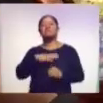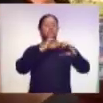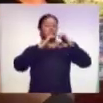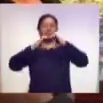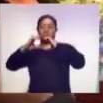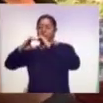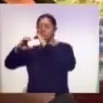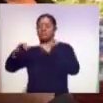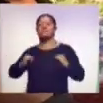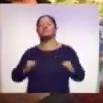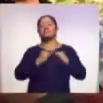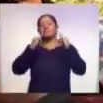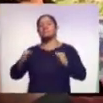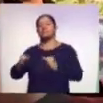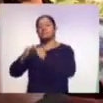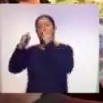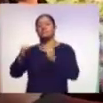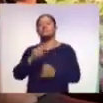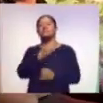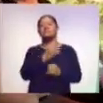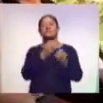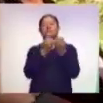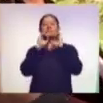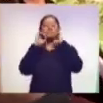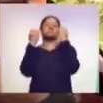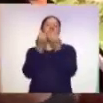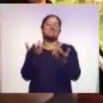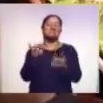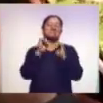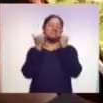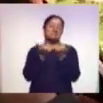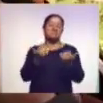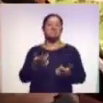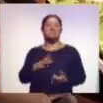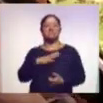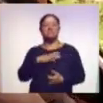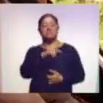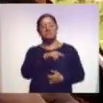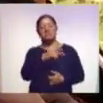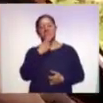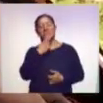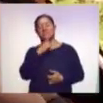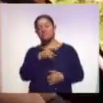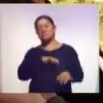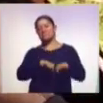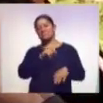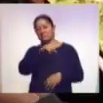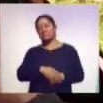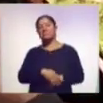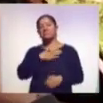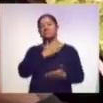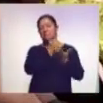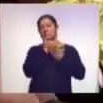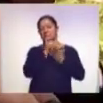las instituciones y además con las organizaciones de la sociedad civil que manejan este tipo de cuestiones y que nos están ayudando precisamente